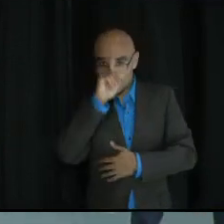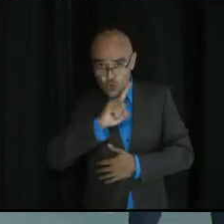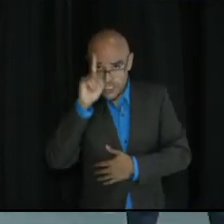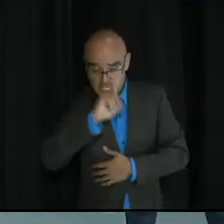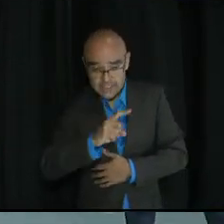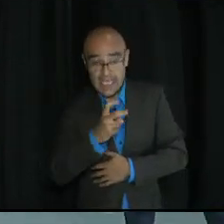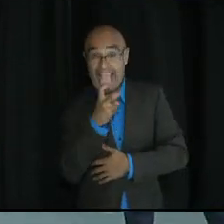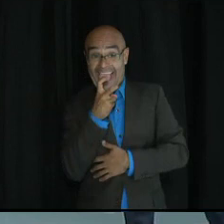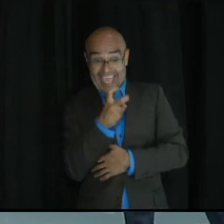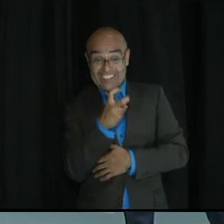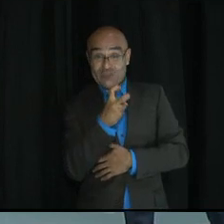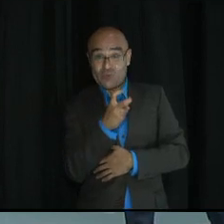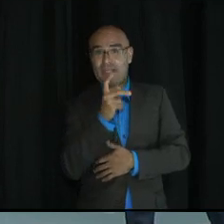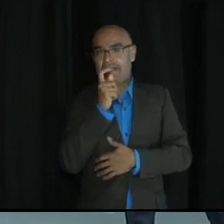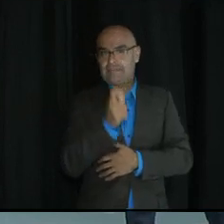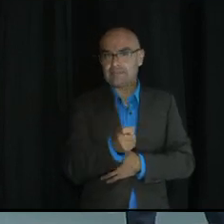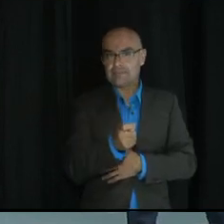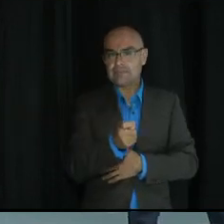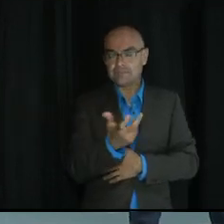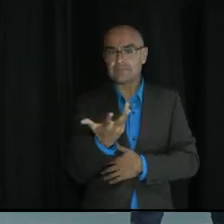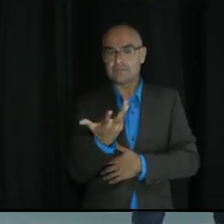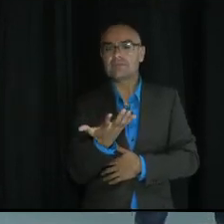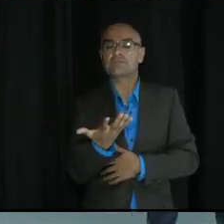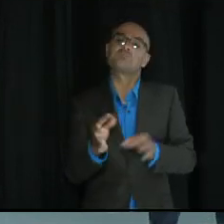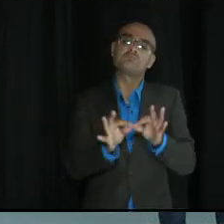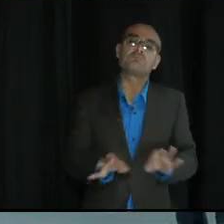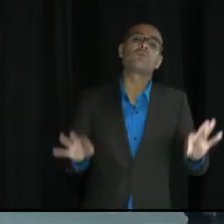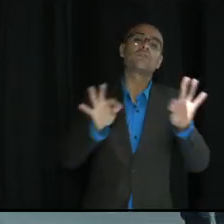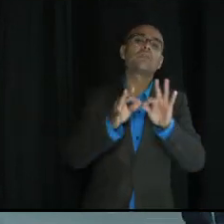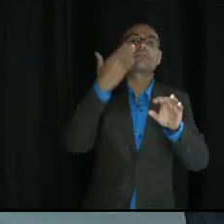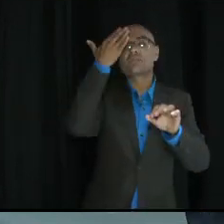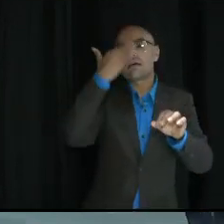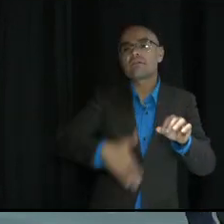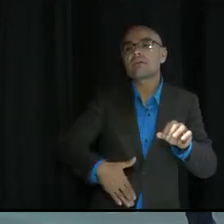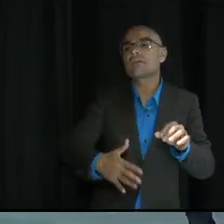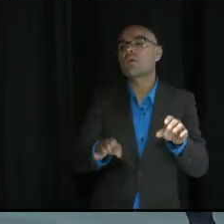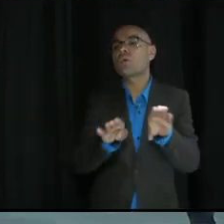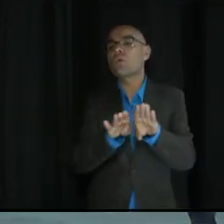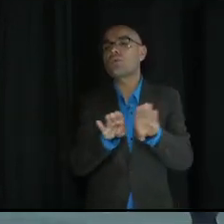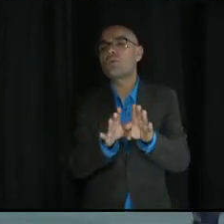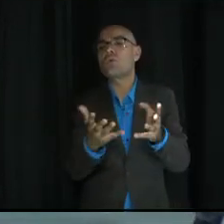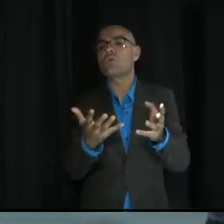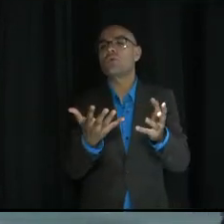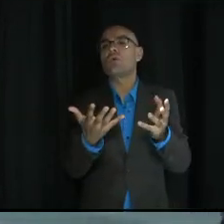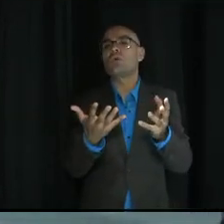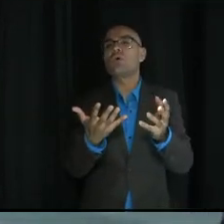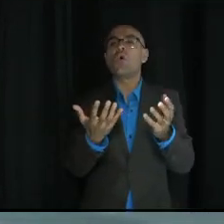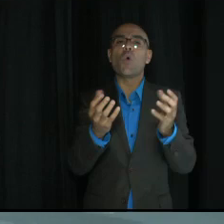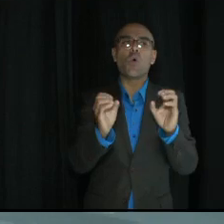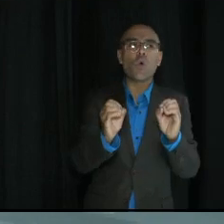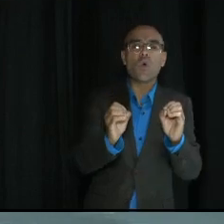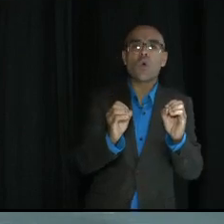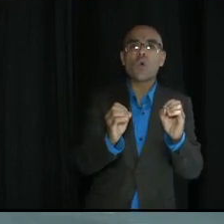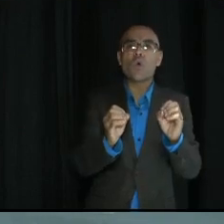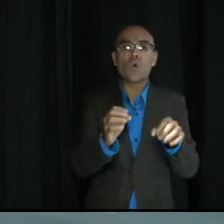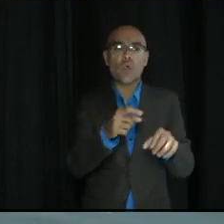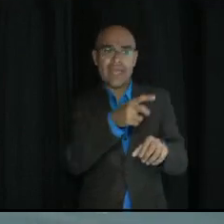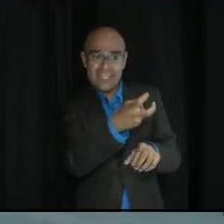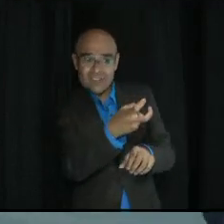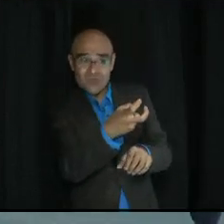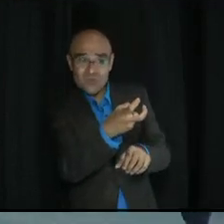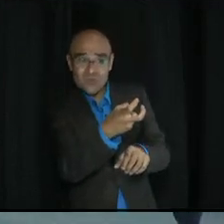o menos en el sentido de poder determinar si ese hecho no es de nuestra